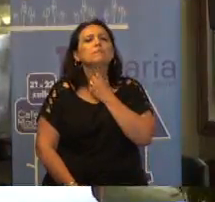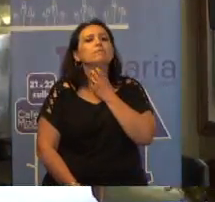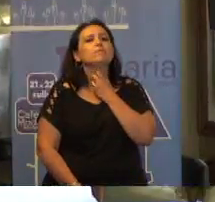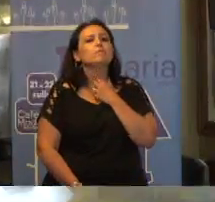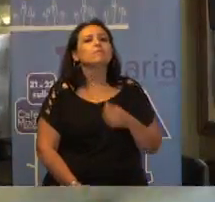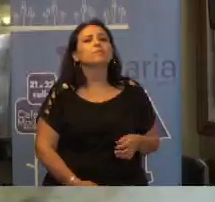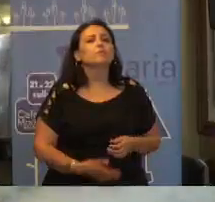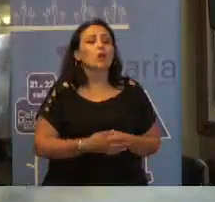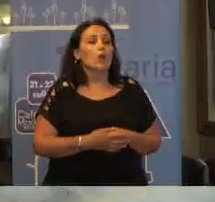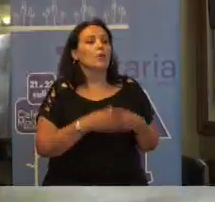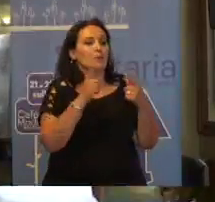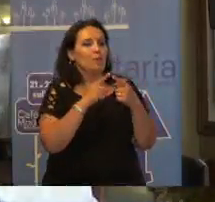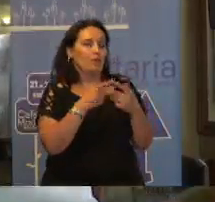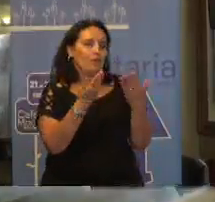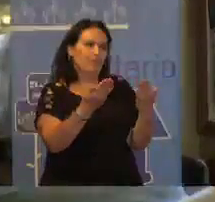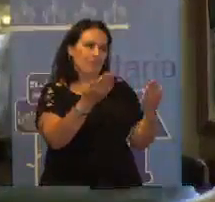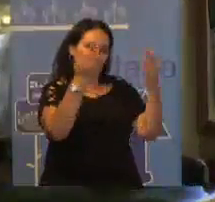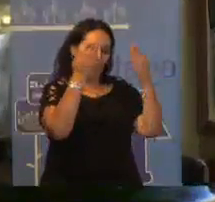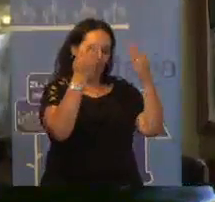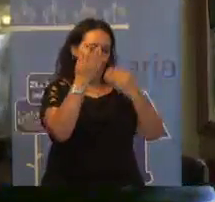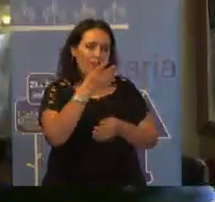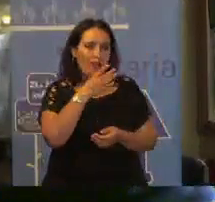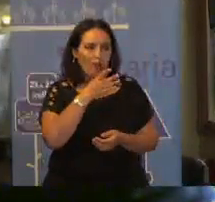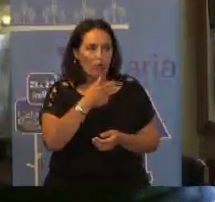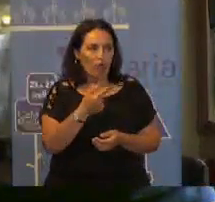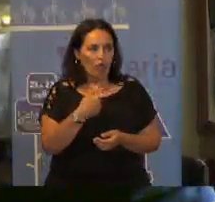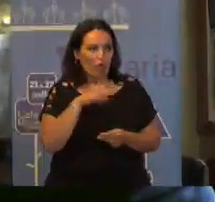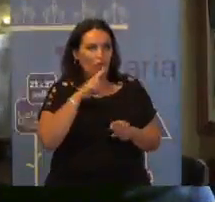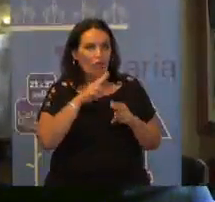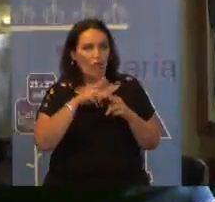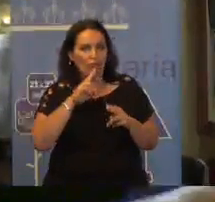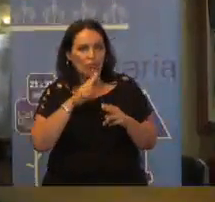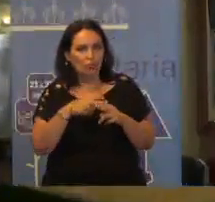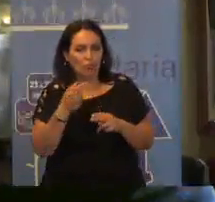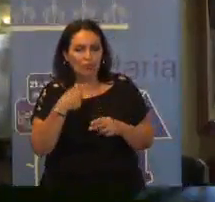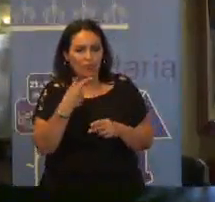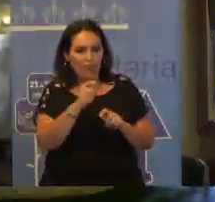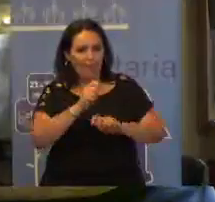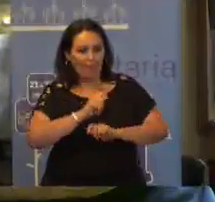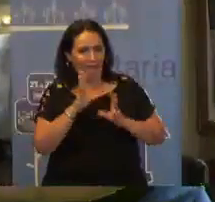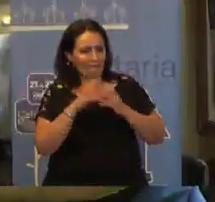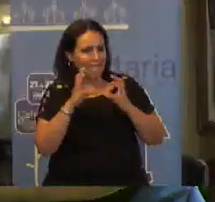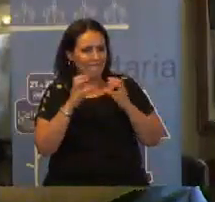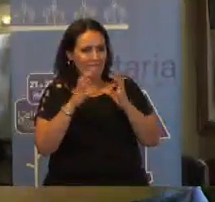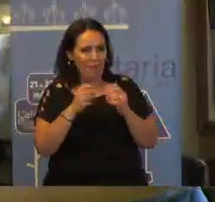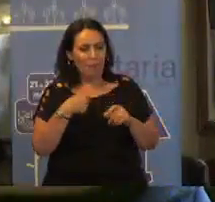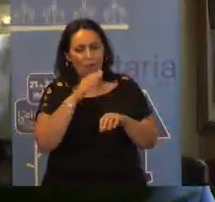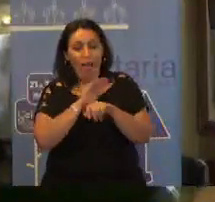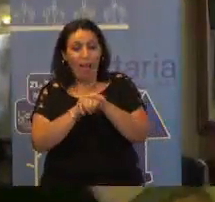Primeiro que me quería felicitarvos porque vin uns nomes aí que me logo son ilusionantes e non só porque sean amigos